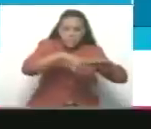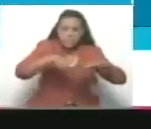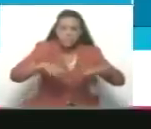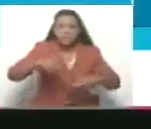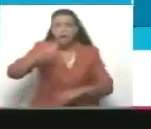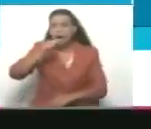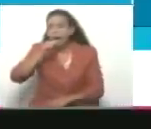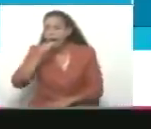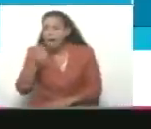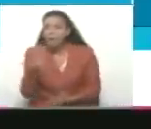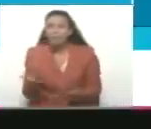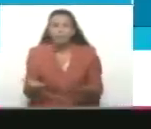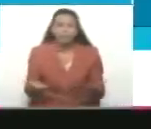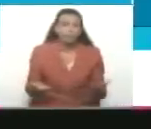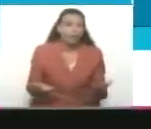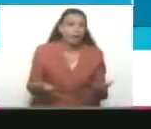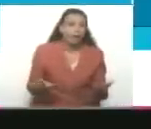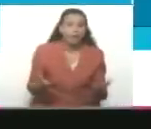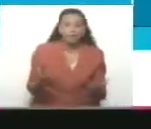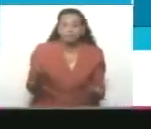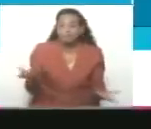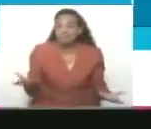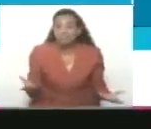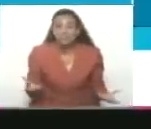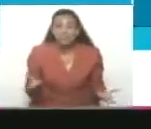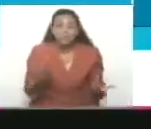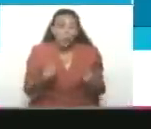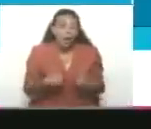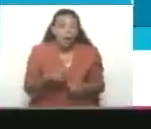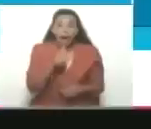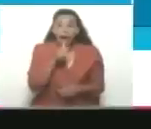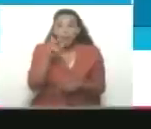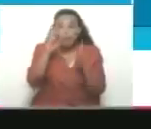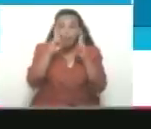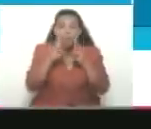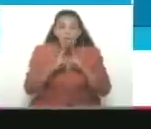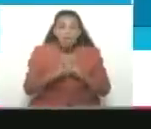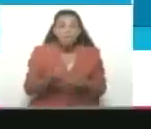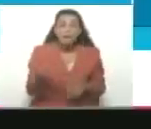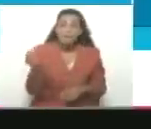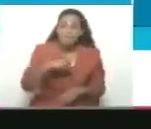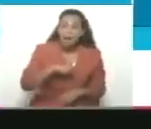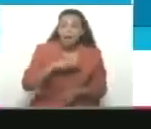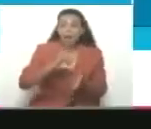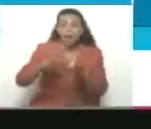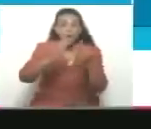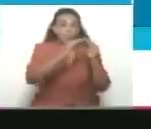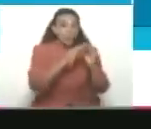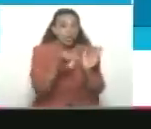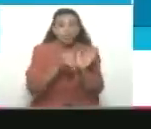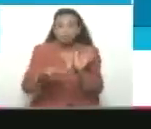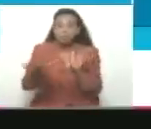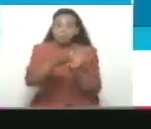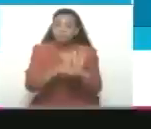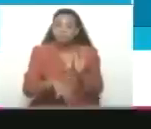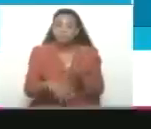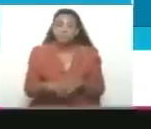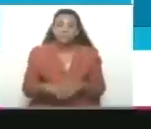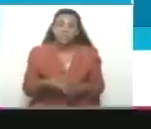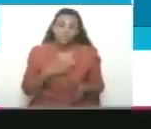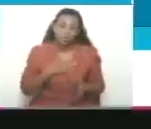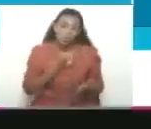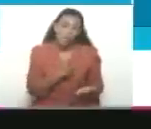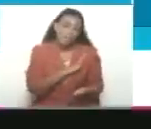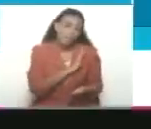agua y Y cómo es que suministro de agua potable para parte de la comunidad para la comunidad y aquí